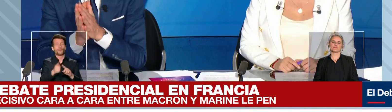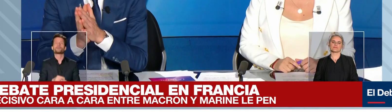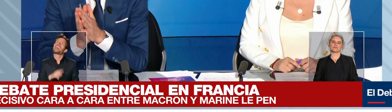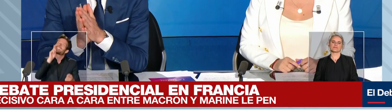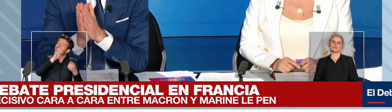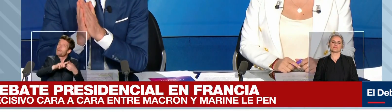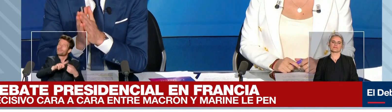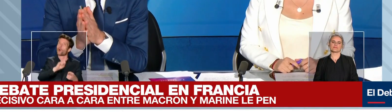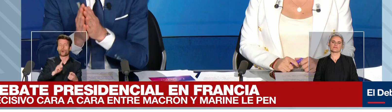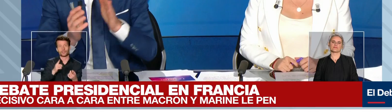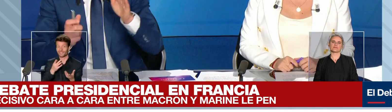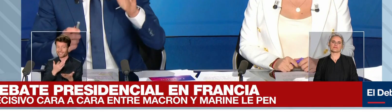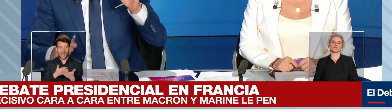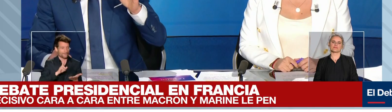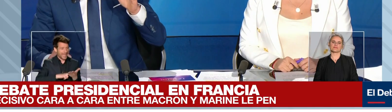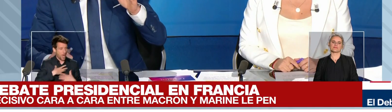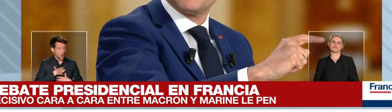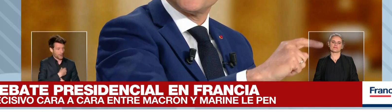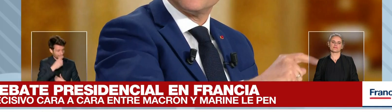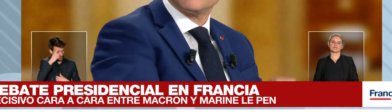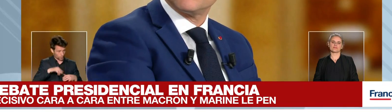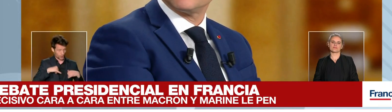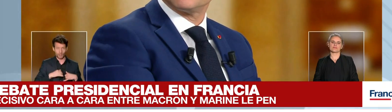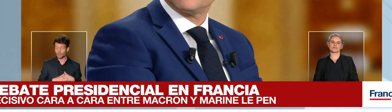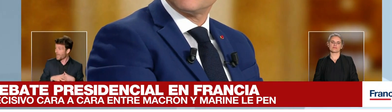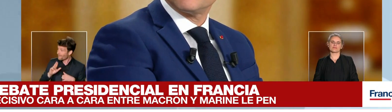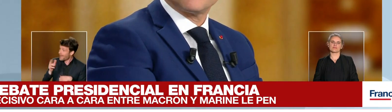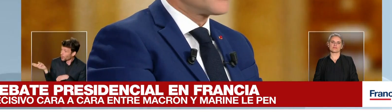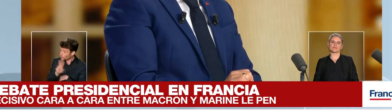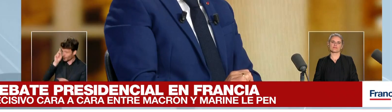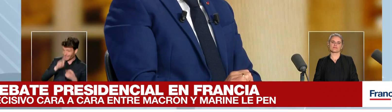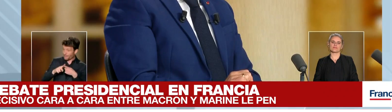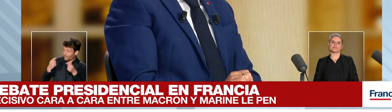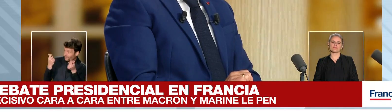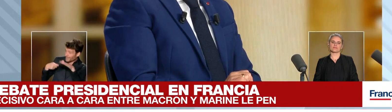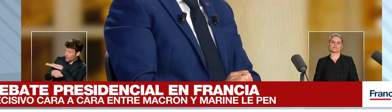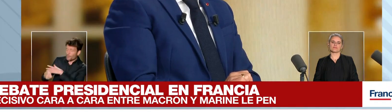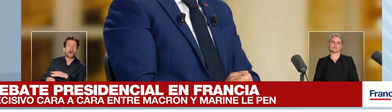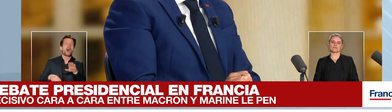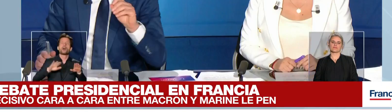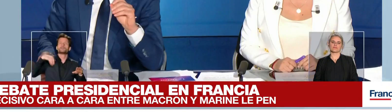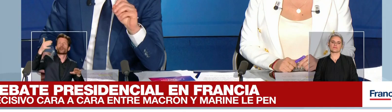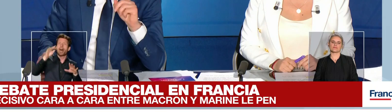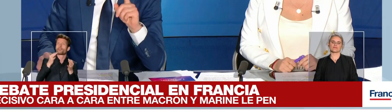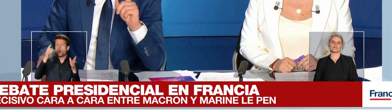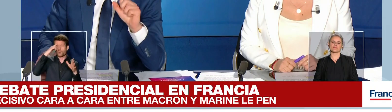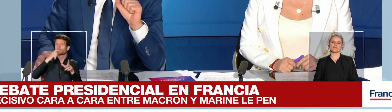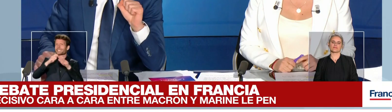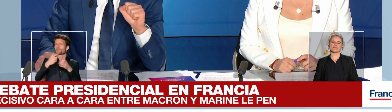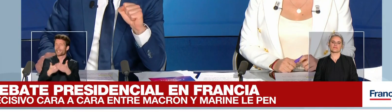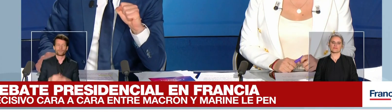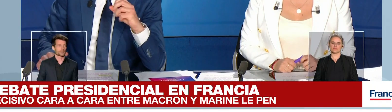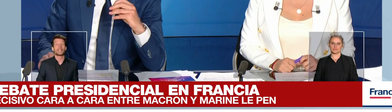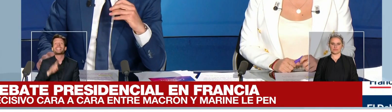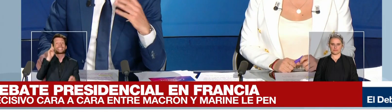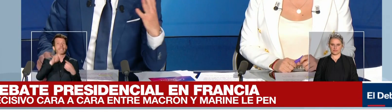importante y es más bien una angustia. Entonces vamos a volver sobre el financiamiento, ¿verdad? Sí, volveremos sobre este tema. Un tema